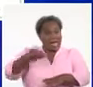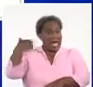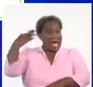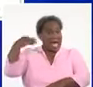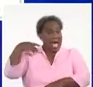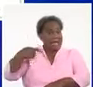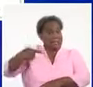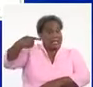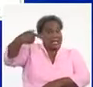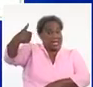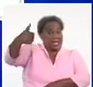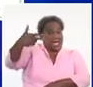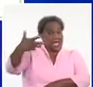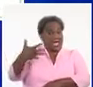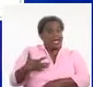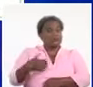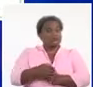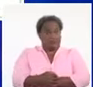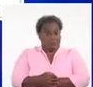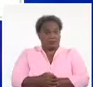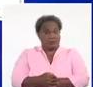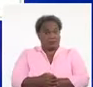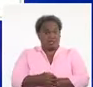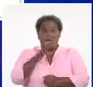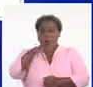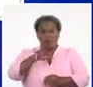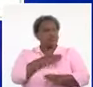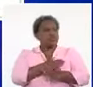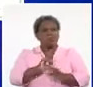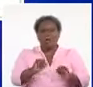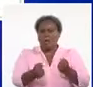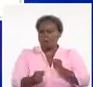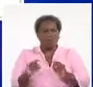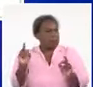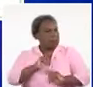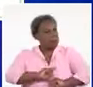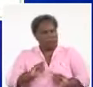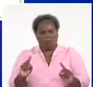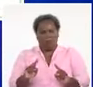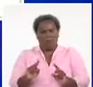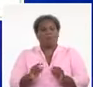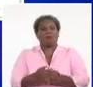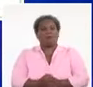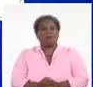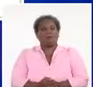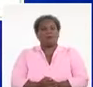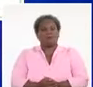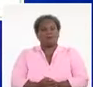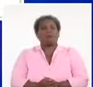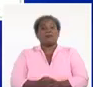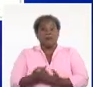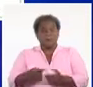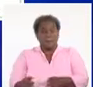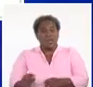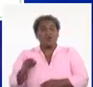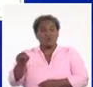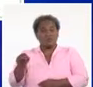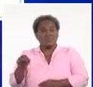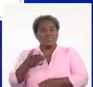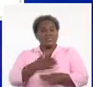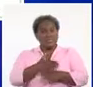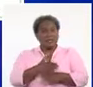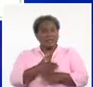no es que esté controlado, como lo vamos a ver, ni lo más mínimo, pero de todas formas son indicios de que algún